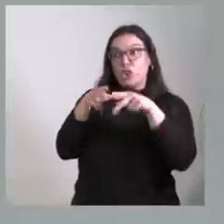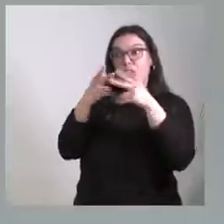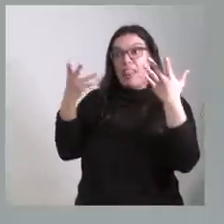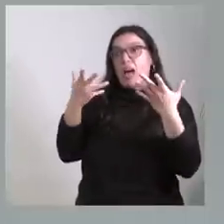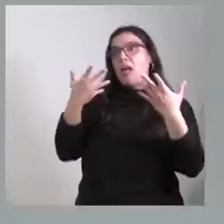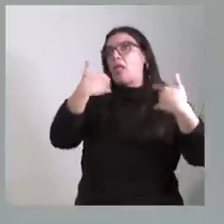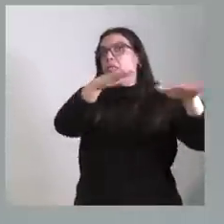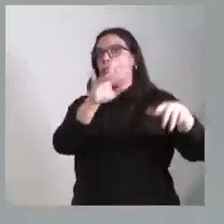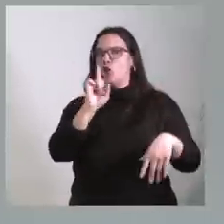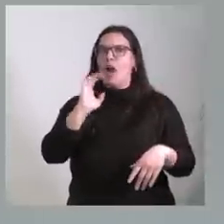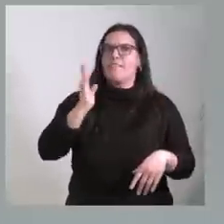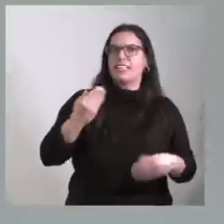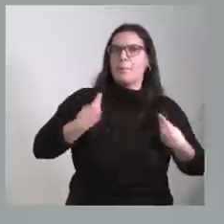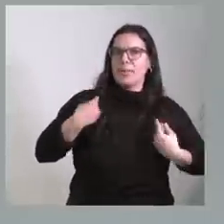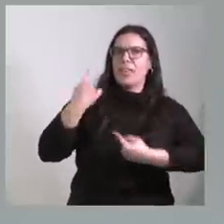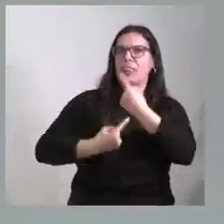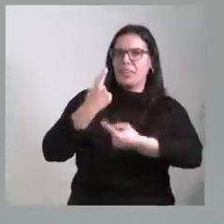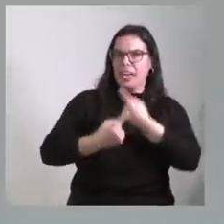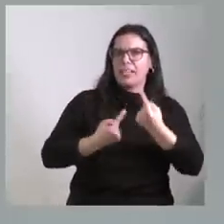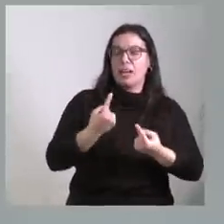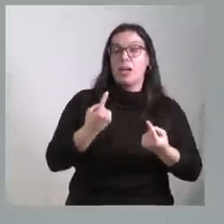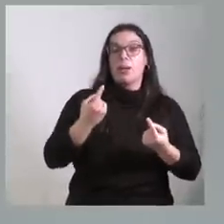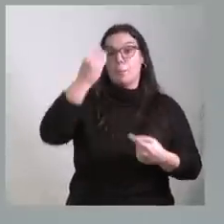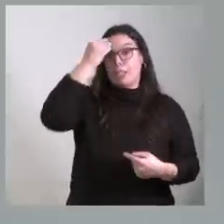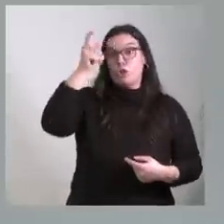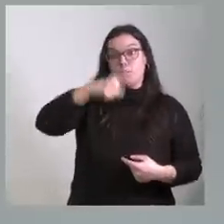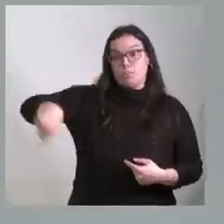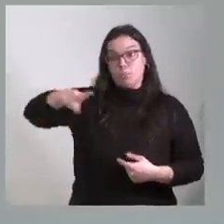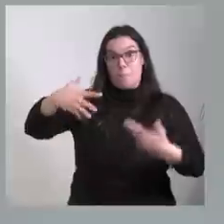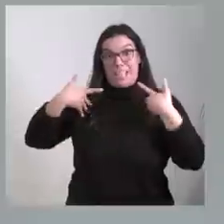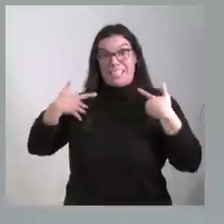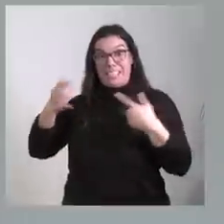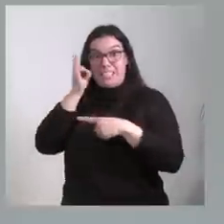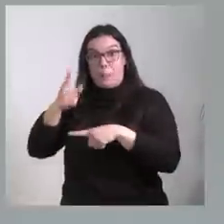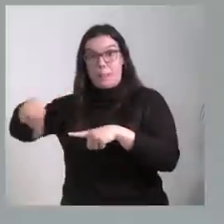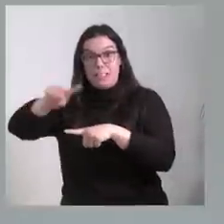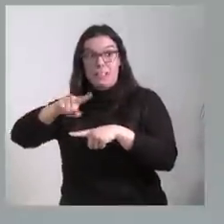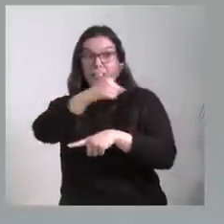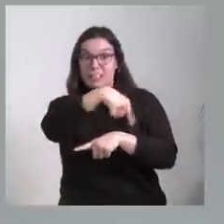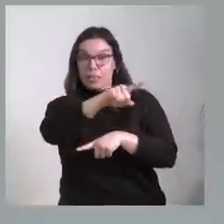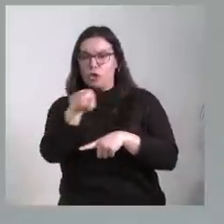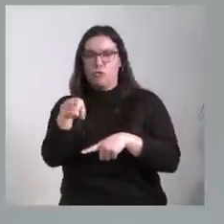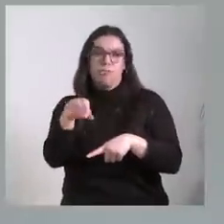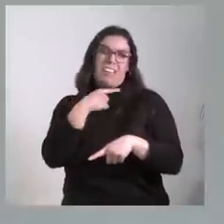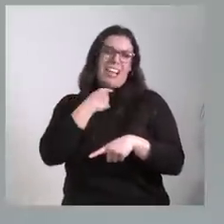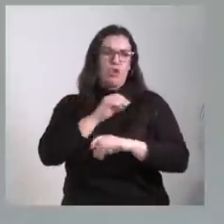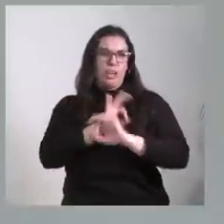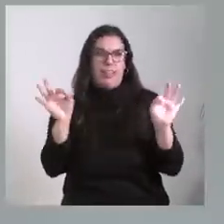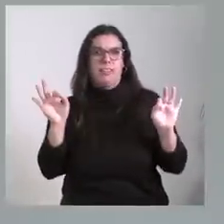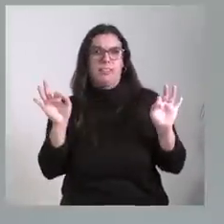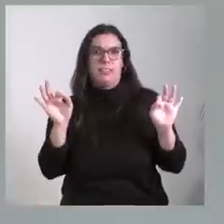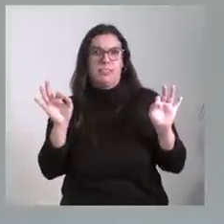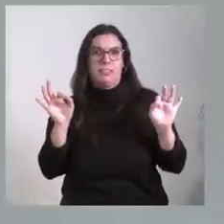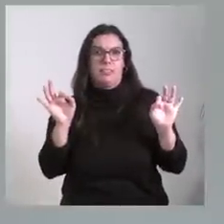a su vida diaria Entonces yo creo que a las víctimas de estos 155 delincuentes no les debe hacer ninguna gracia que